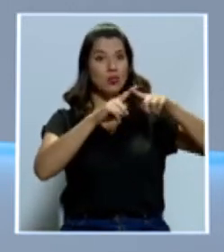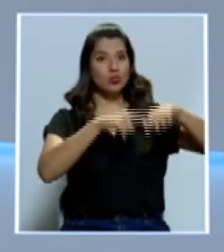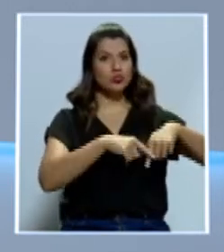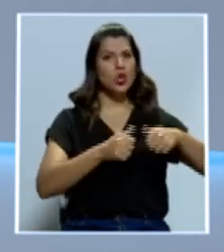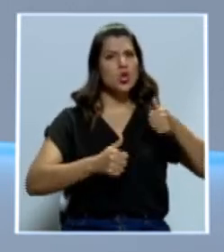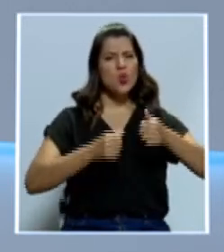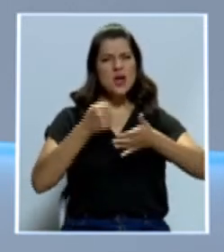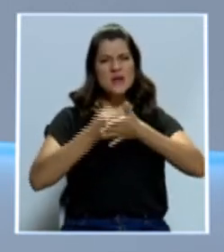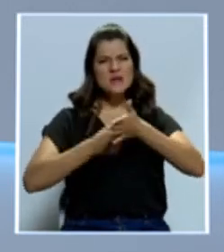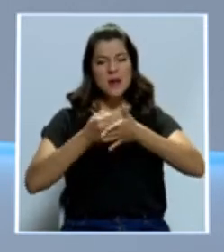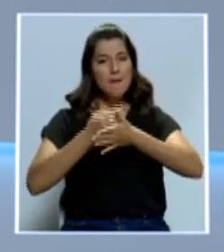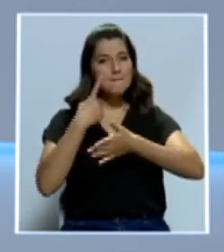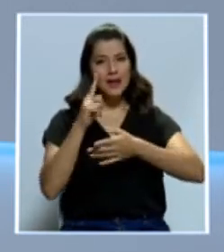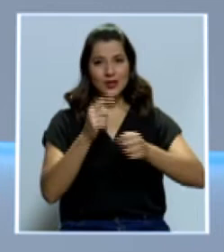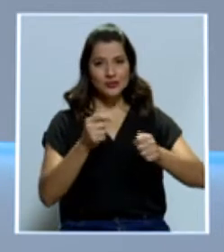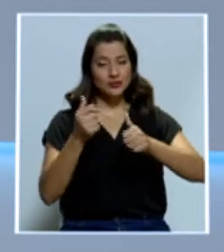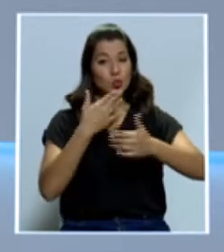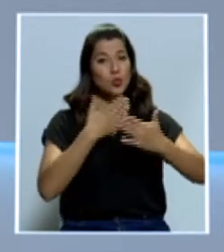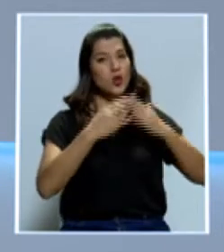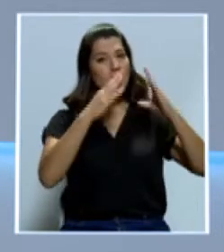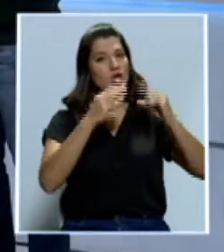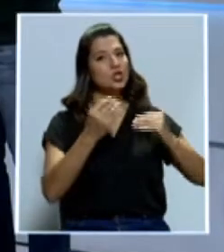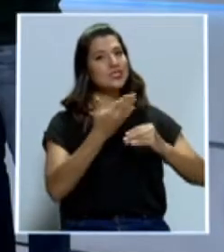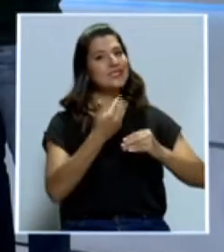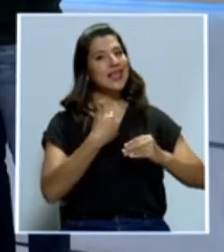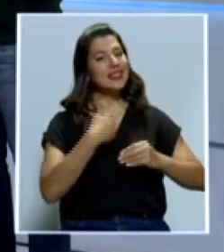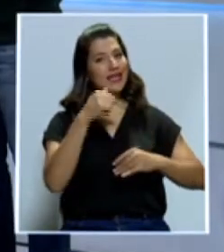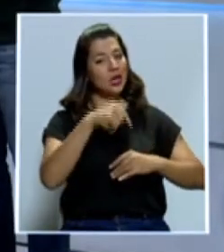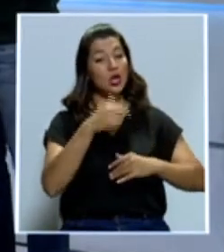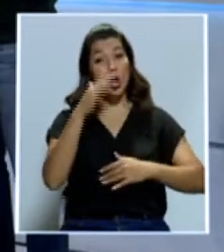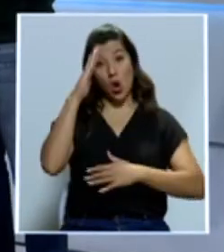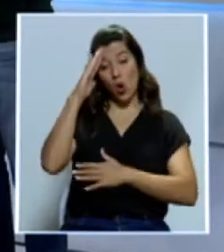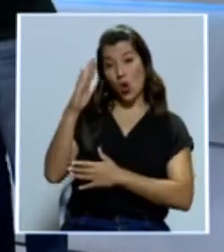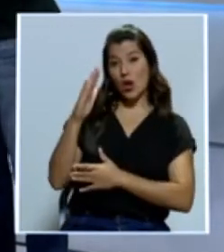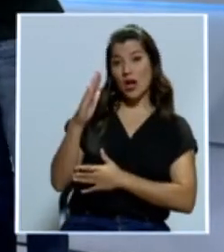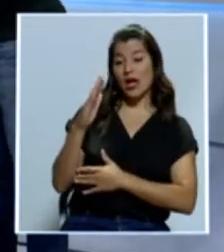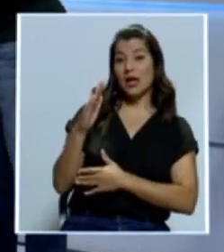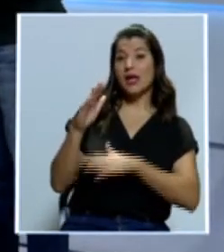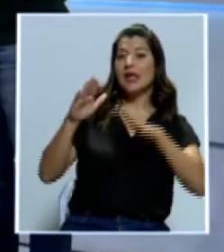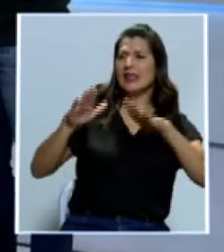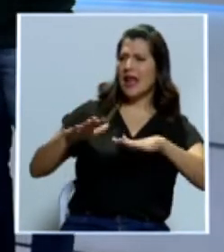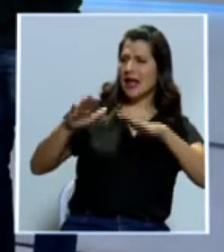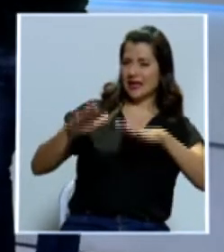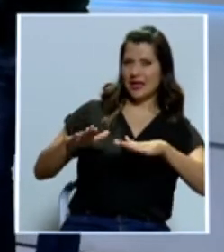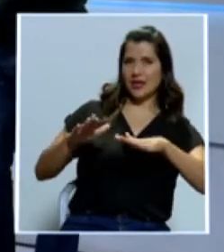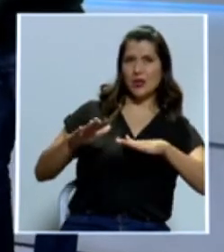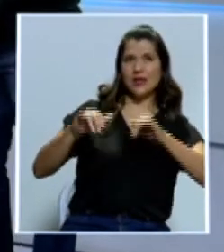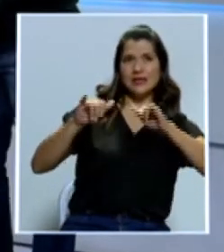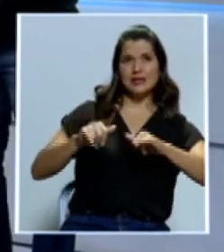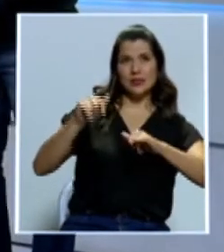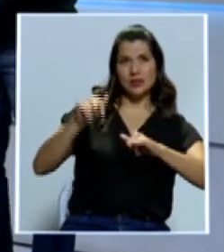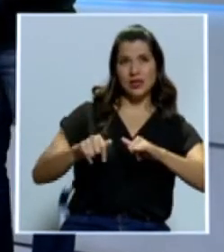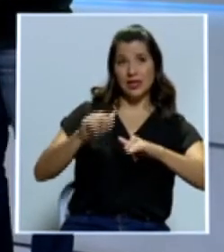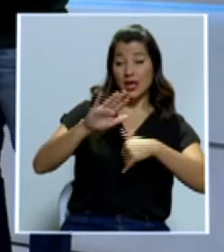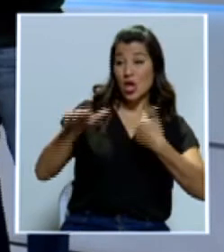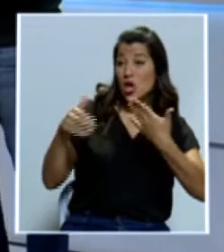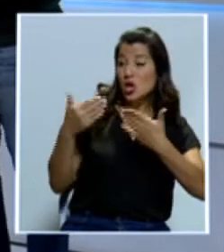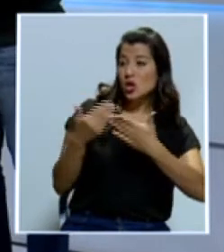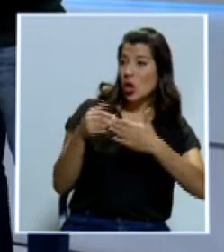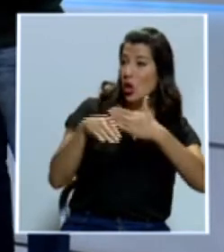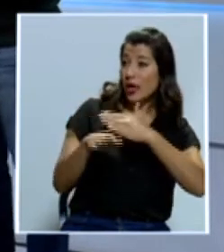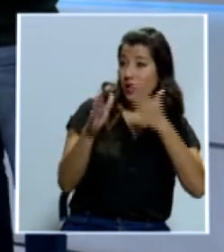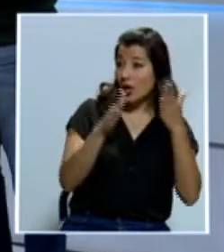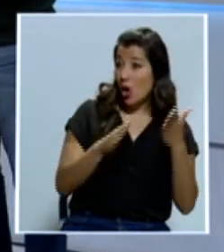descender. Buenas noches, Gerardo. ¿Qué nos trae para el día de hoy? ¿Qué tal, Ana Marta? Tranquilo, pueblo, aquí estamos. ¿Todo en orden, compañera? Muy bien, por